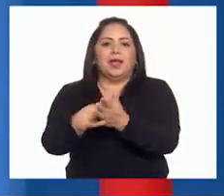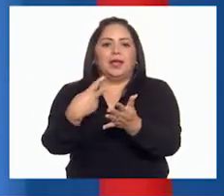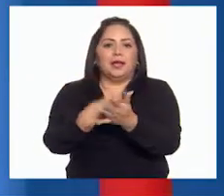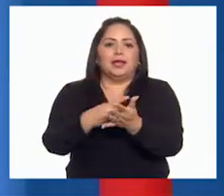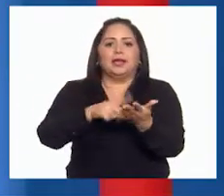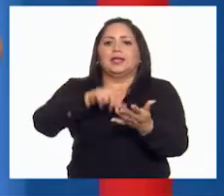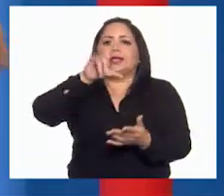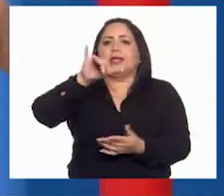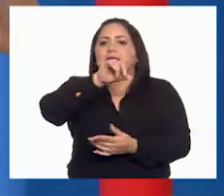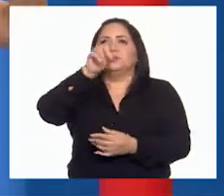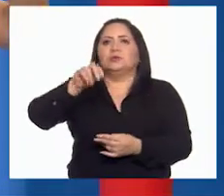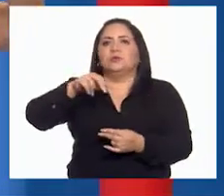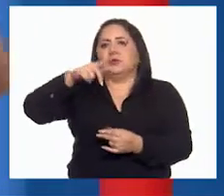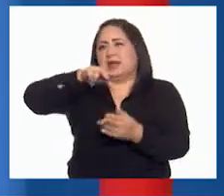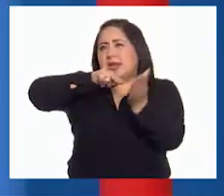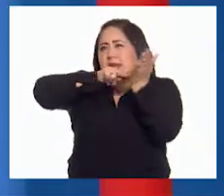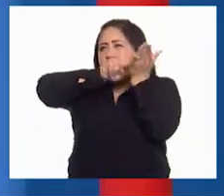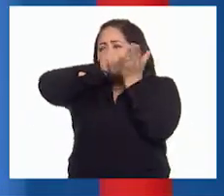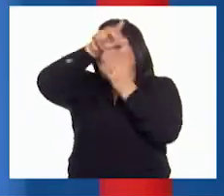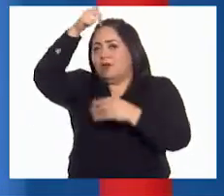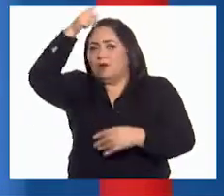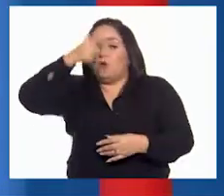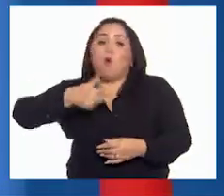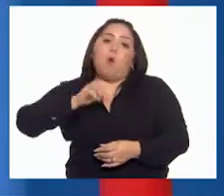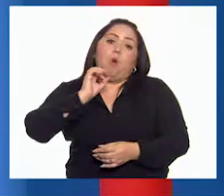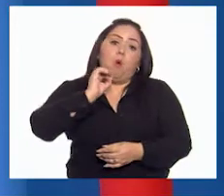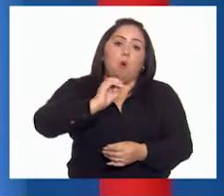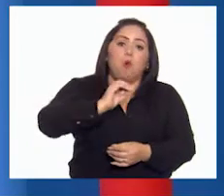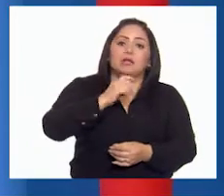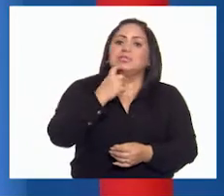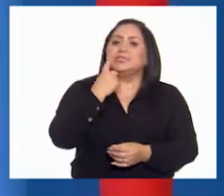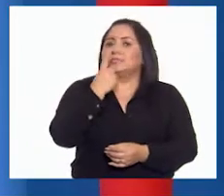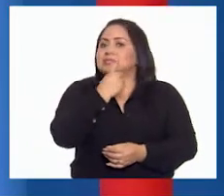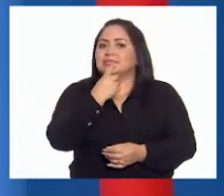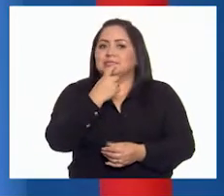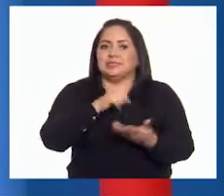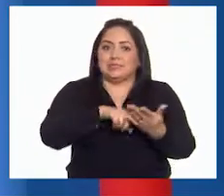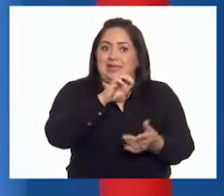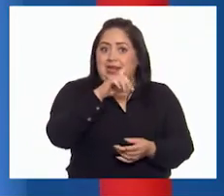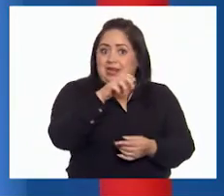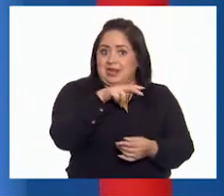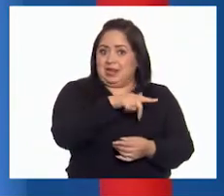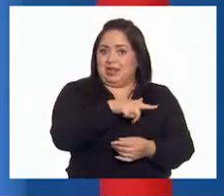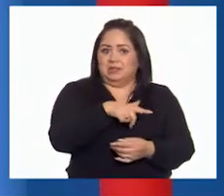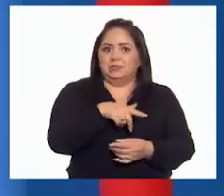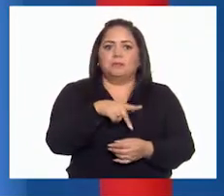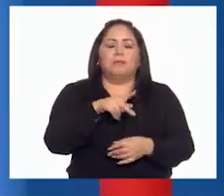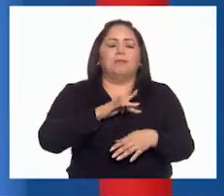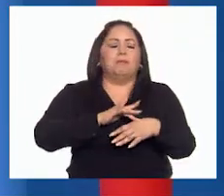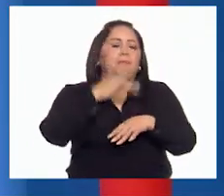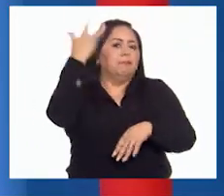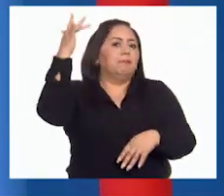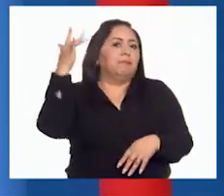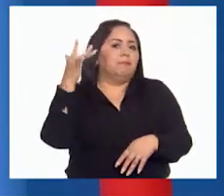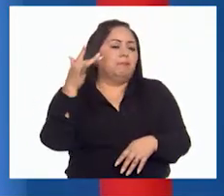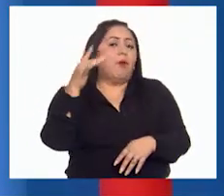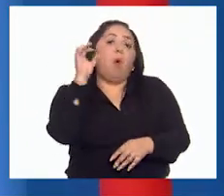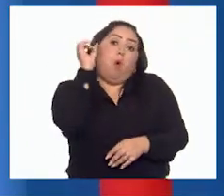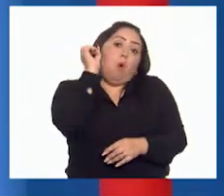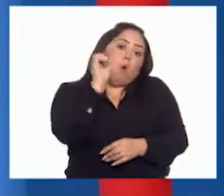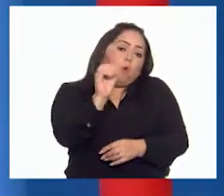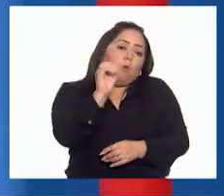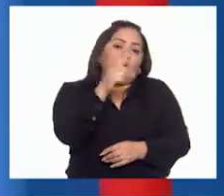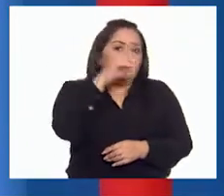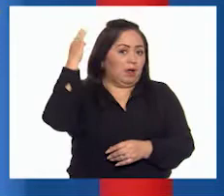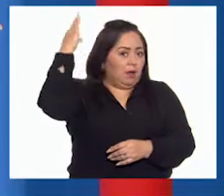el lienzo negro de la noche. O los dientes de Elena son unas perlas. O